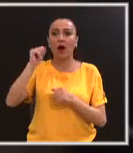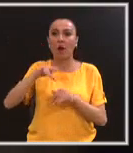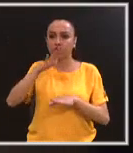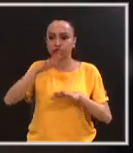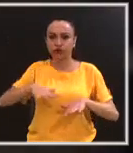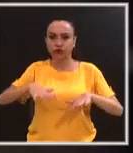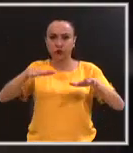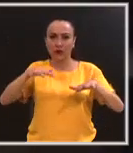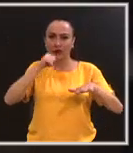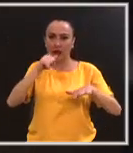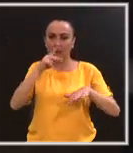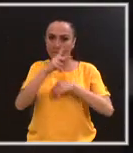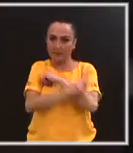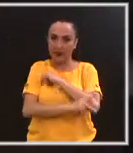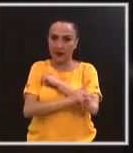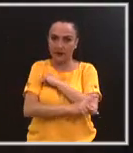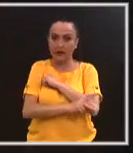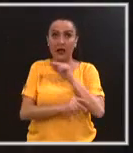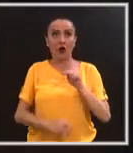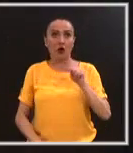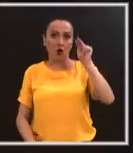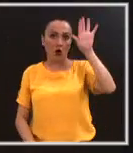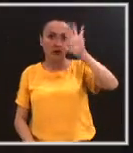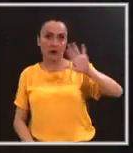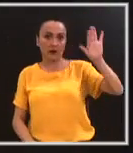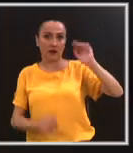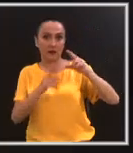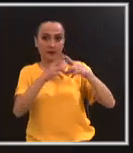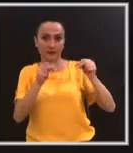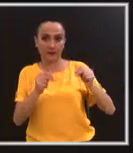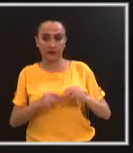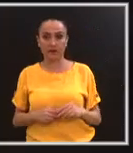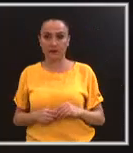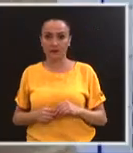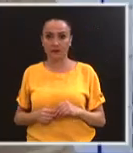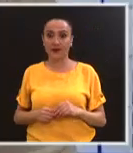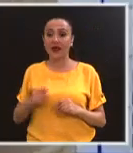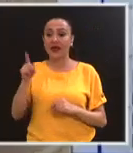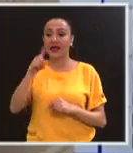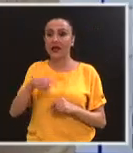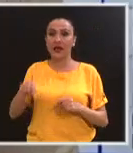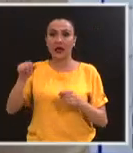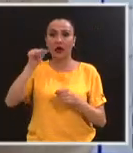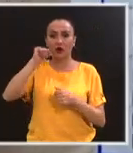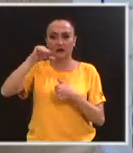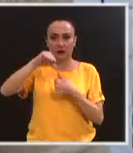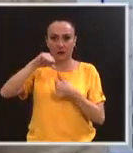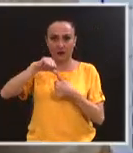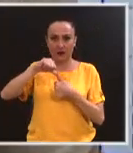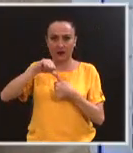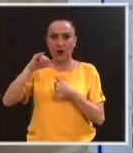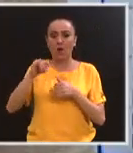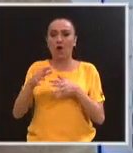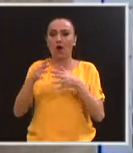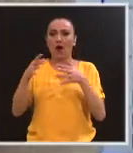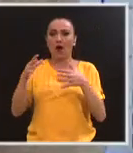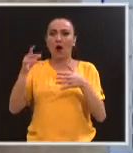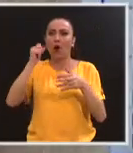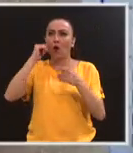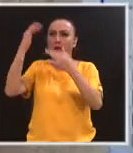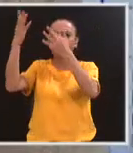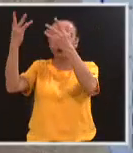cífico del país y también el norte de Nicaragua el giro centroamericano es básicamente una gran circulación